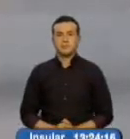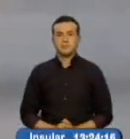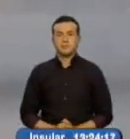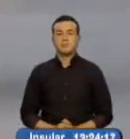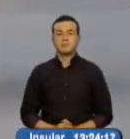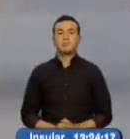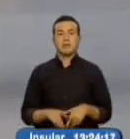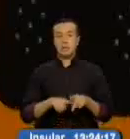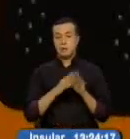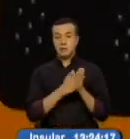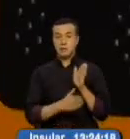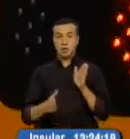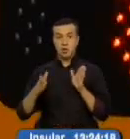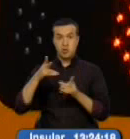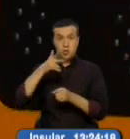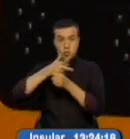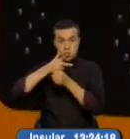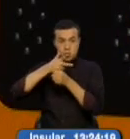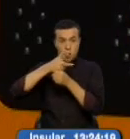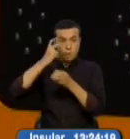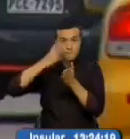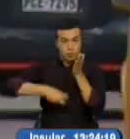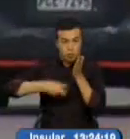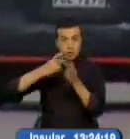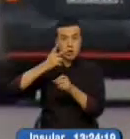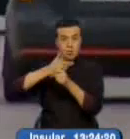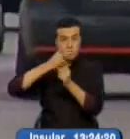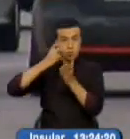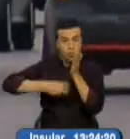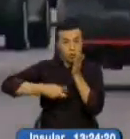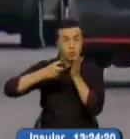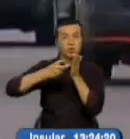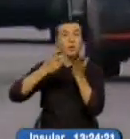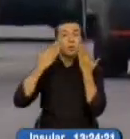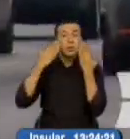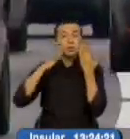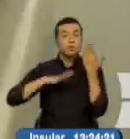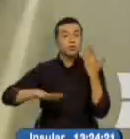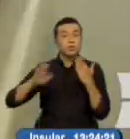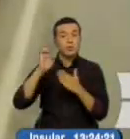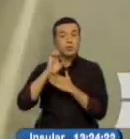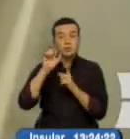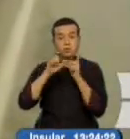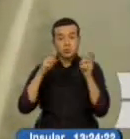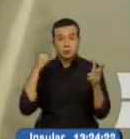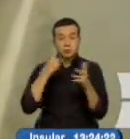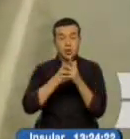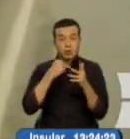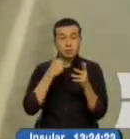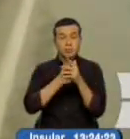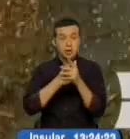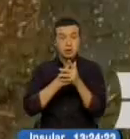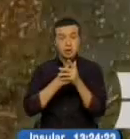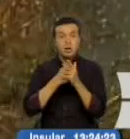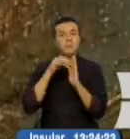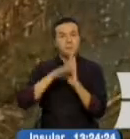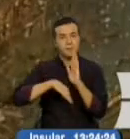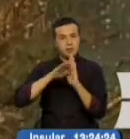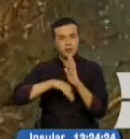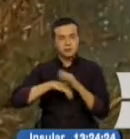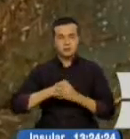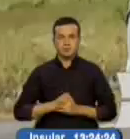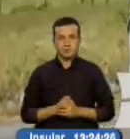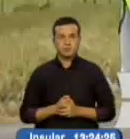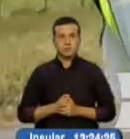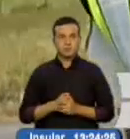Desde que se implementaron los controles con los fotorradares en las vías de Guayaquil y del Ecuador, el índice de accidentes de tránsito ha disminuido.